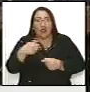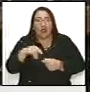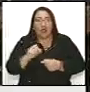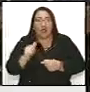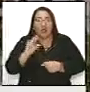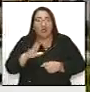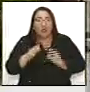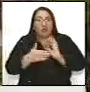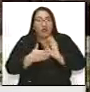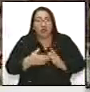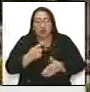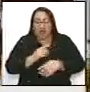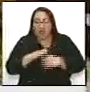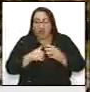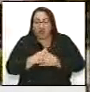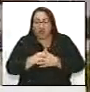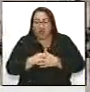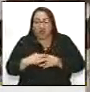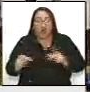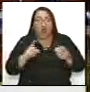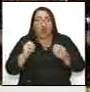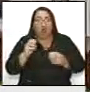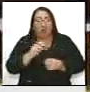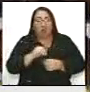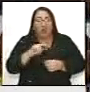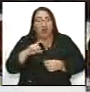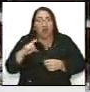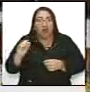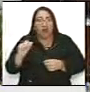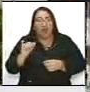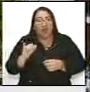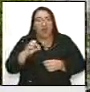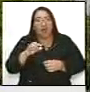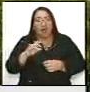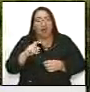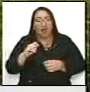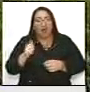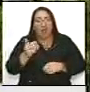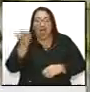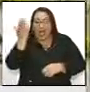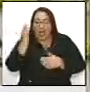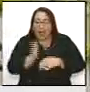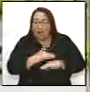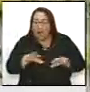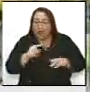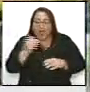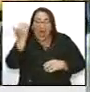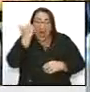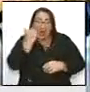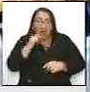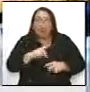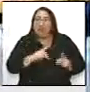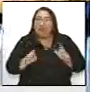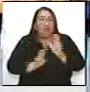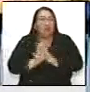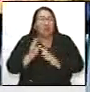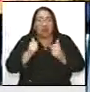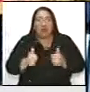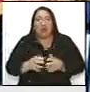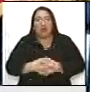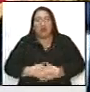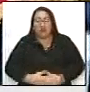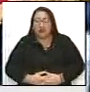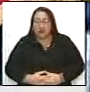hizo notar que localidades como Moyepata y Picota, a pesar de la antigüedad de su creación, no han alcanzado su